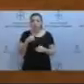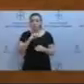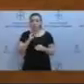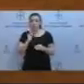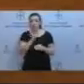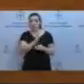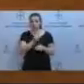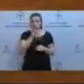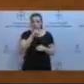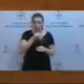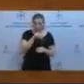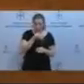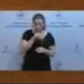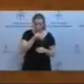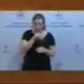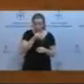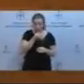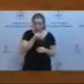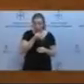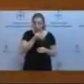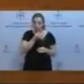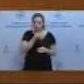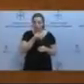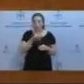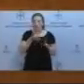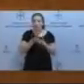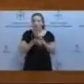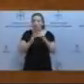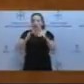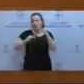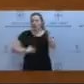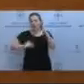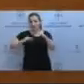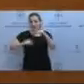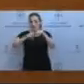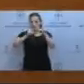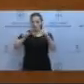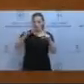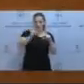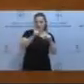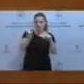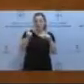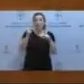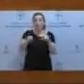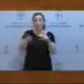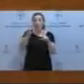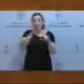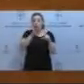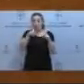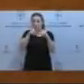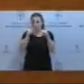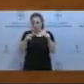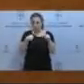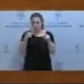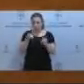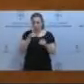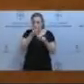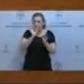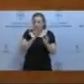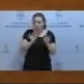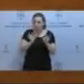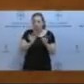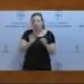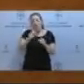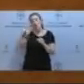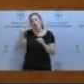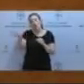nombrado, no ha entrado ahí, es desequilibrio Oriente-Occidente. Hablaba también de las zonas de Asturias, que es de lo que le he hablado. Bueno, hay otro capítulo